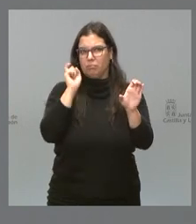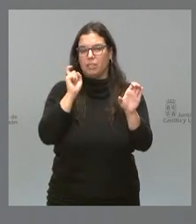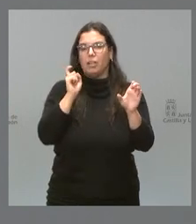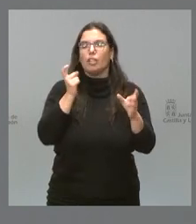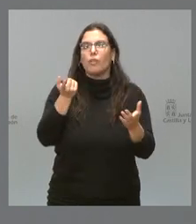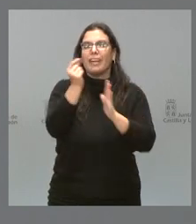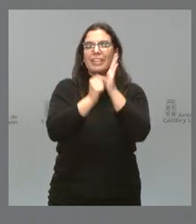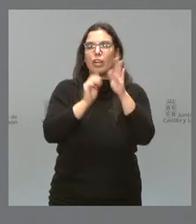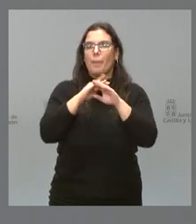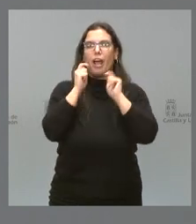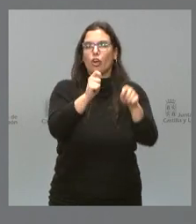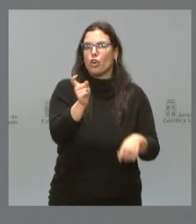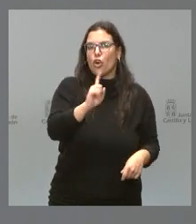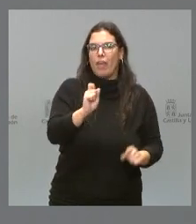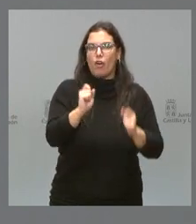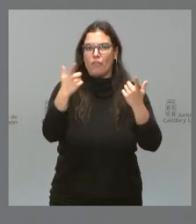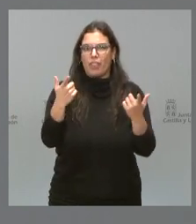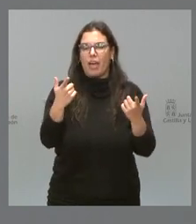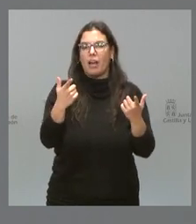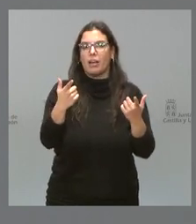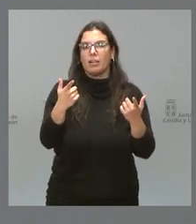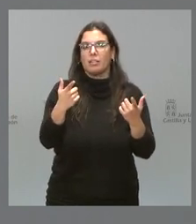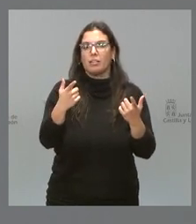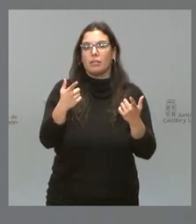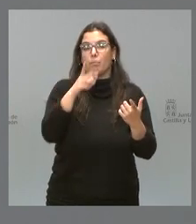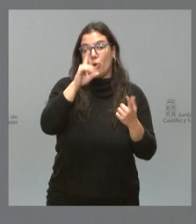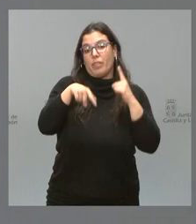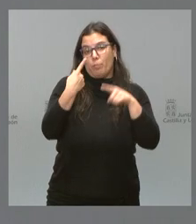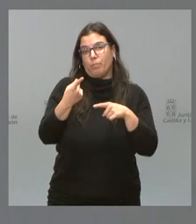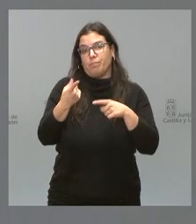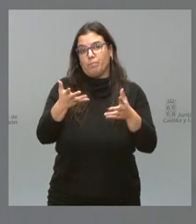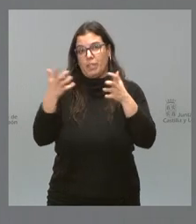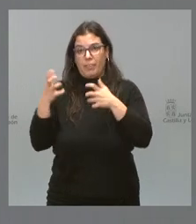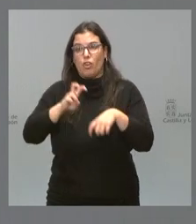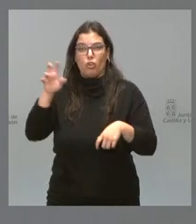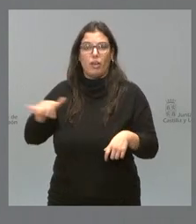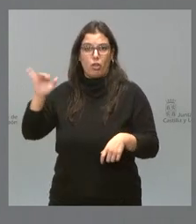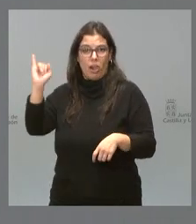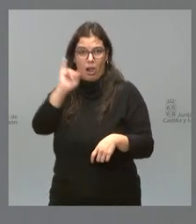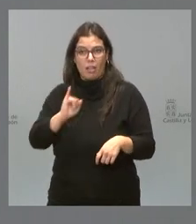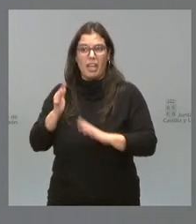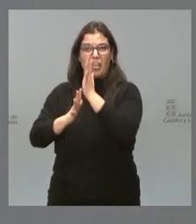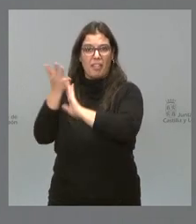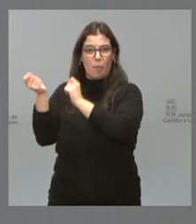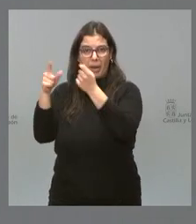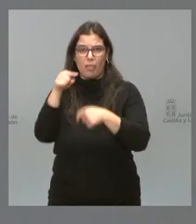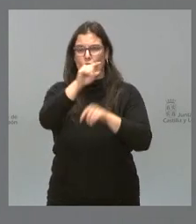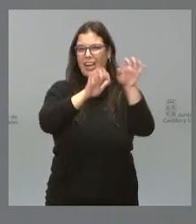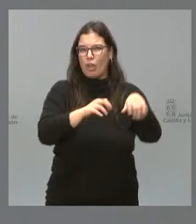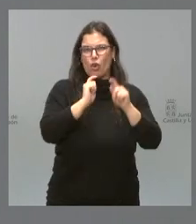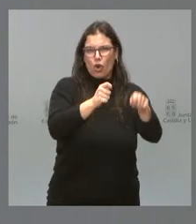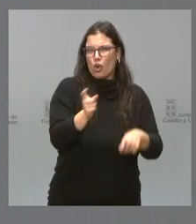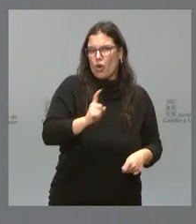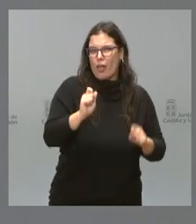autonómica para no darle los beneficios que puede tener otras zonas que han tenido incendios similares en tele no se queman